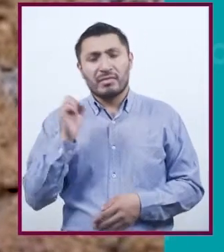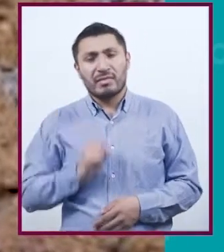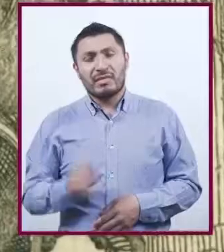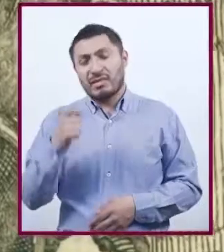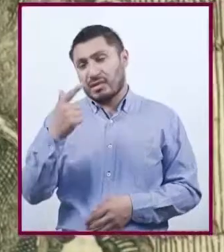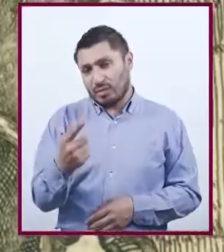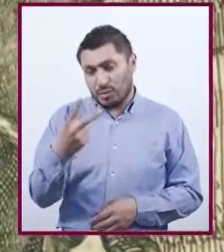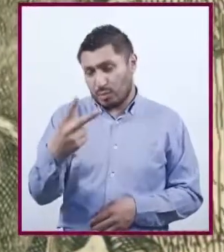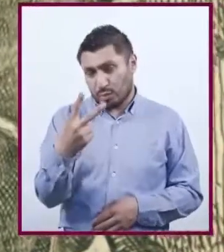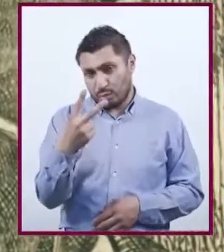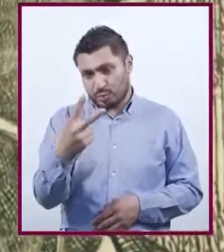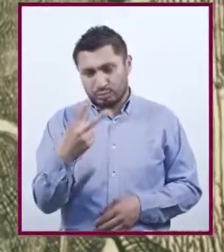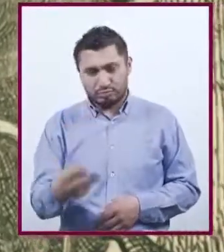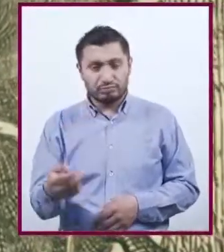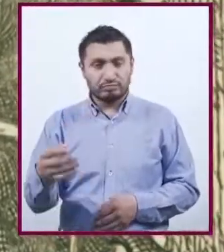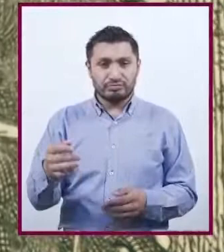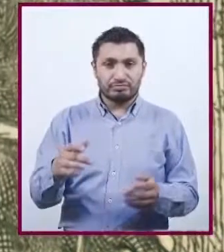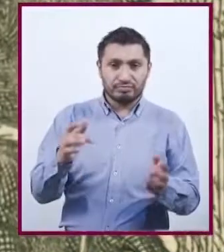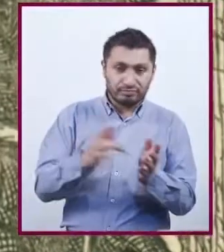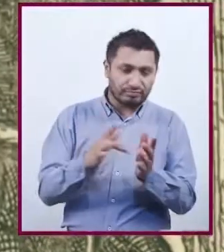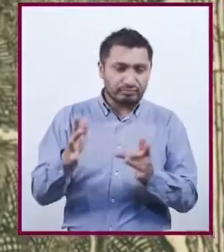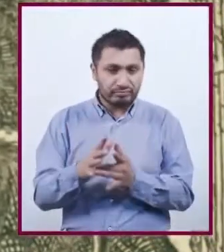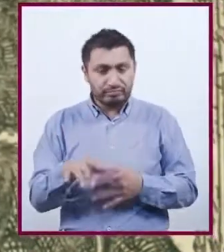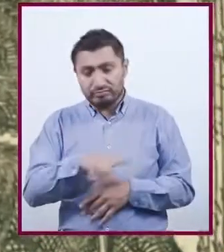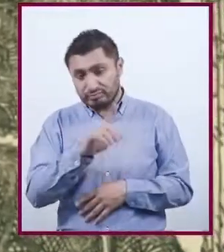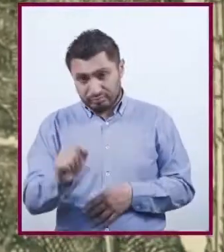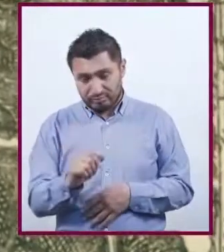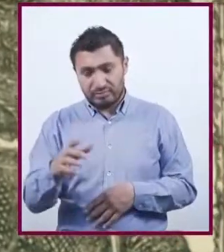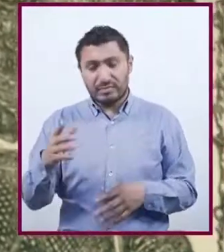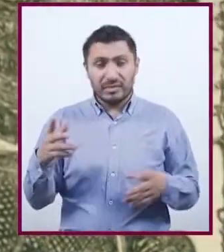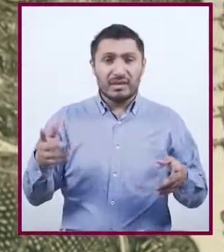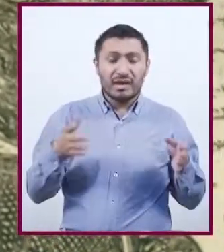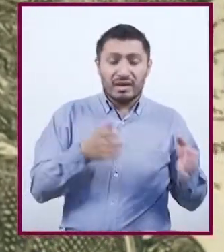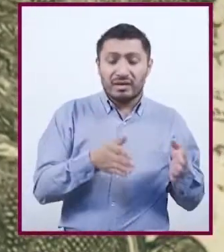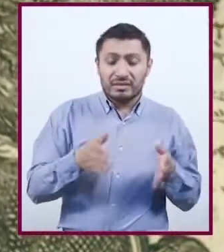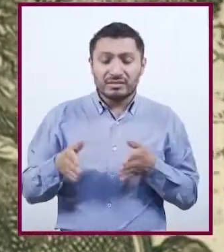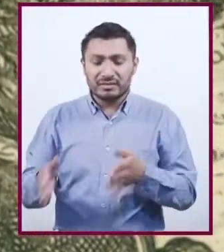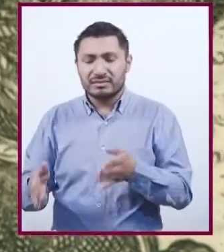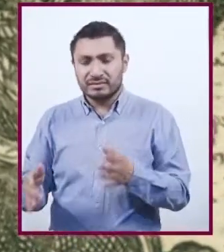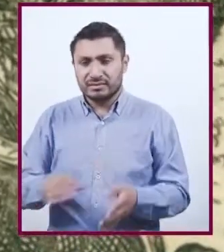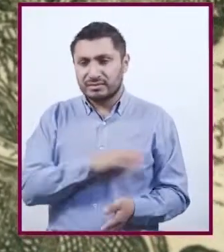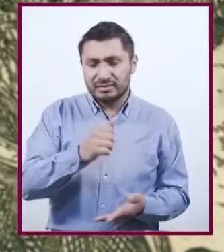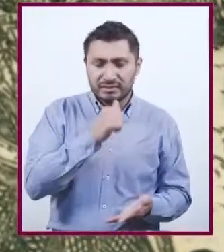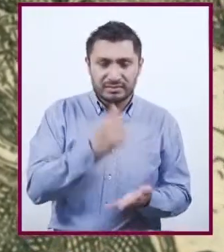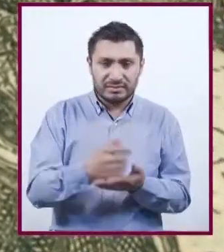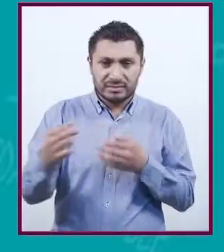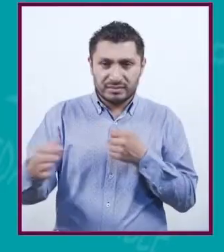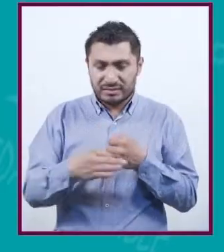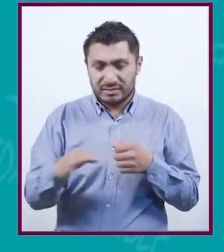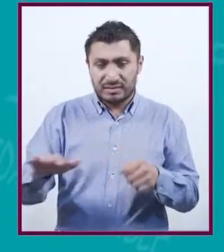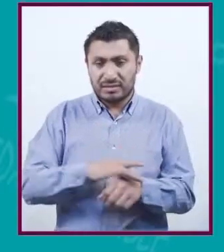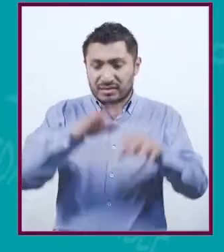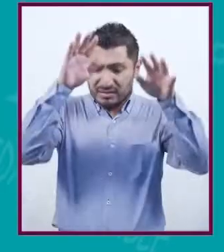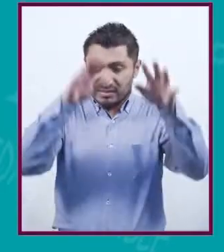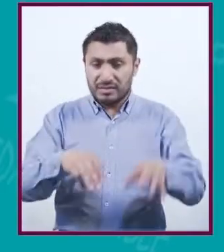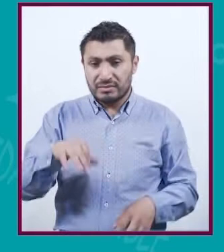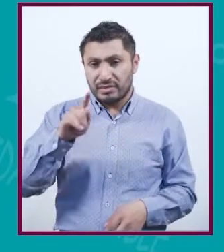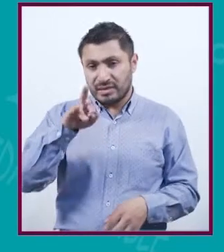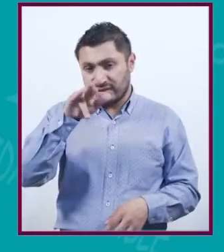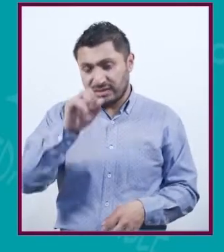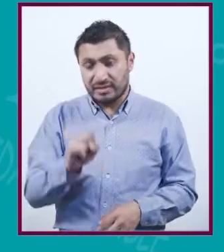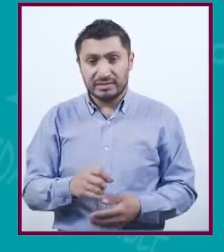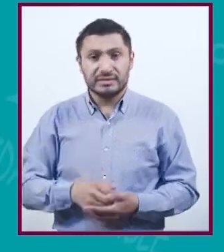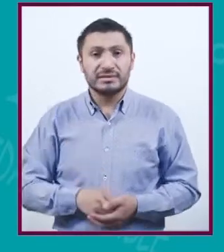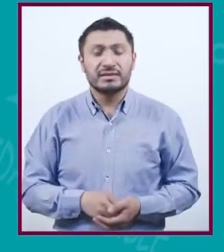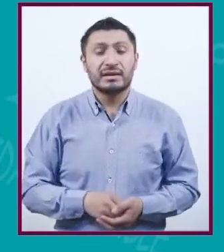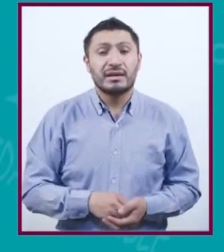entierro. Alrededor del siglo II de nuestra era, los enterramientos se acercaron a las ciudades por el culto a los mártires,